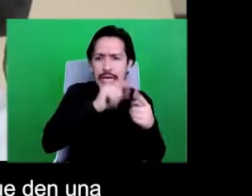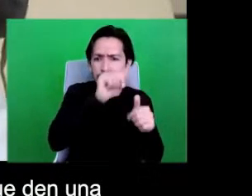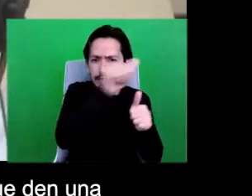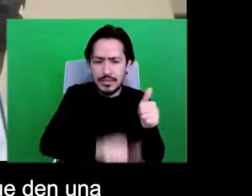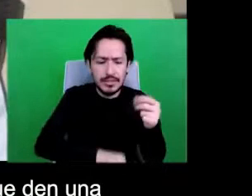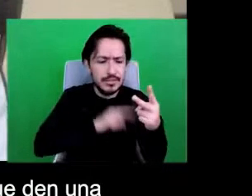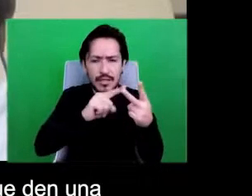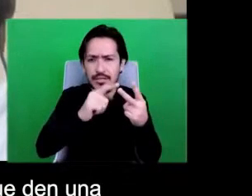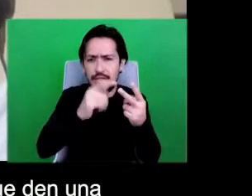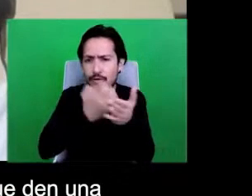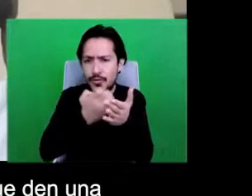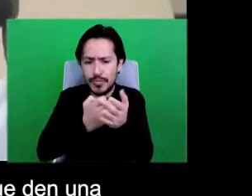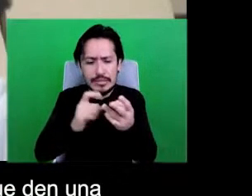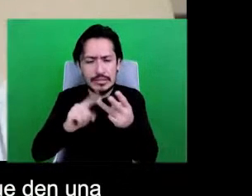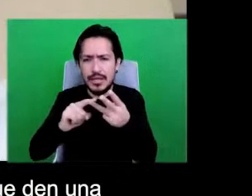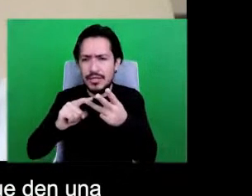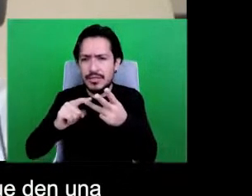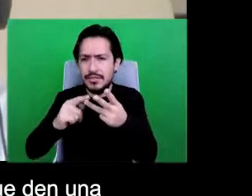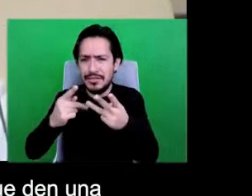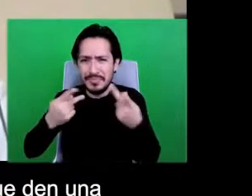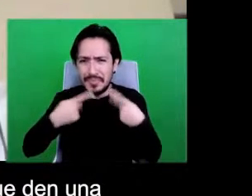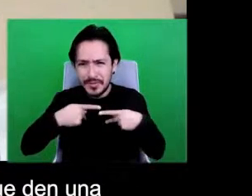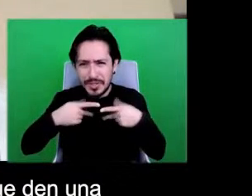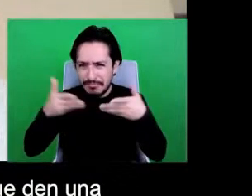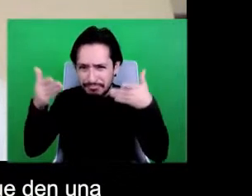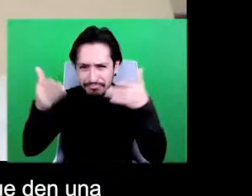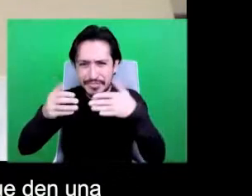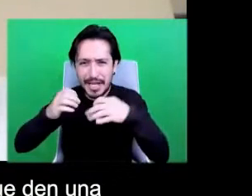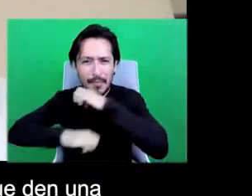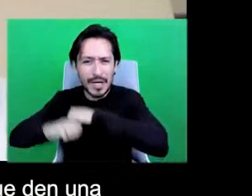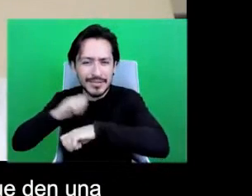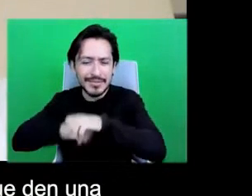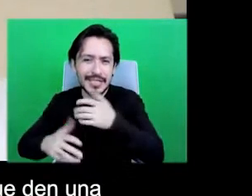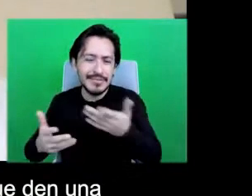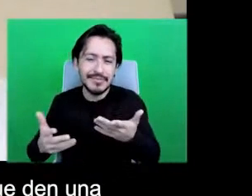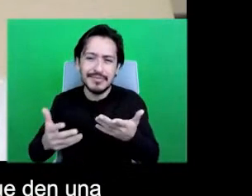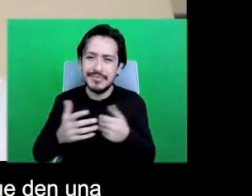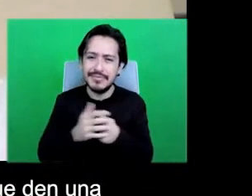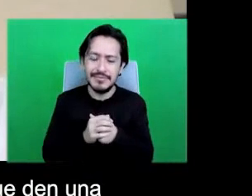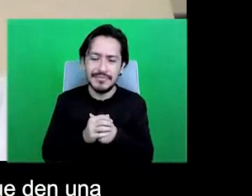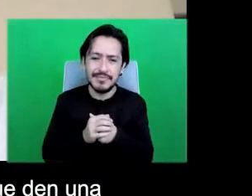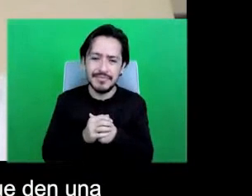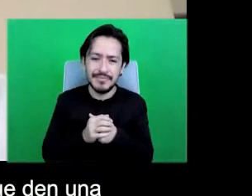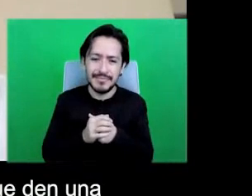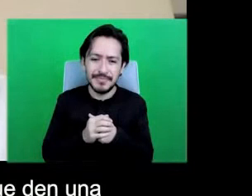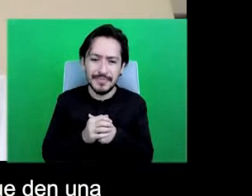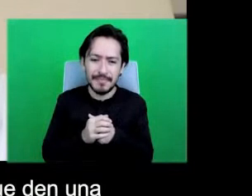y que den una oportunidad. Es